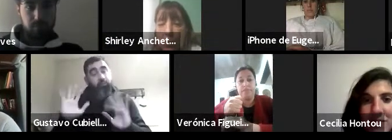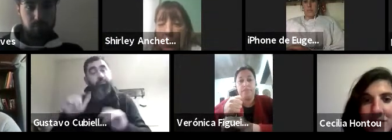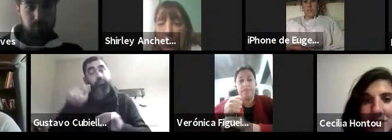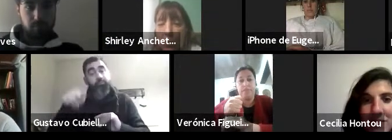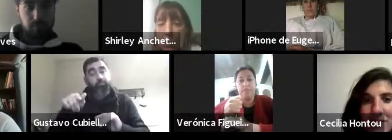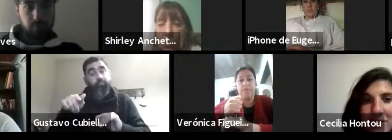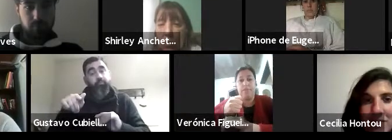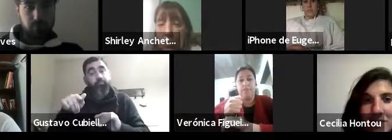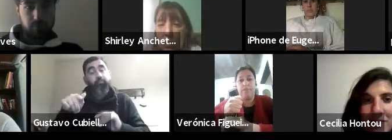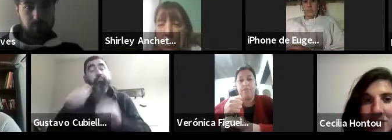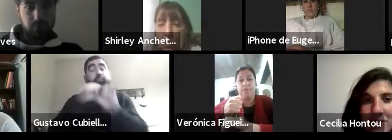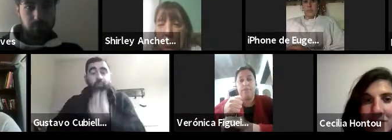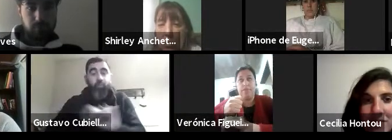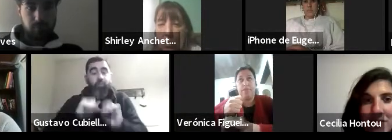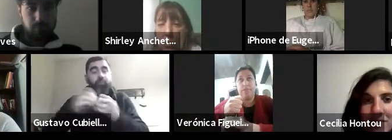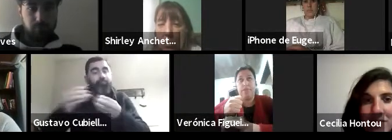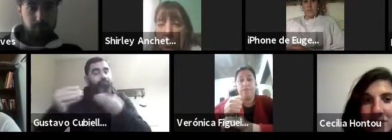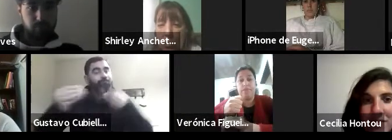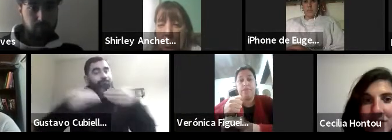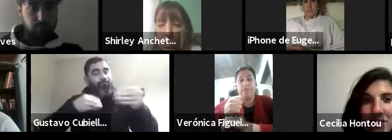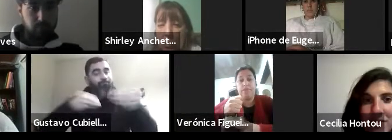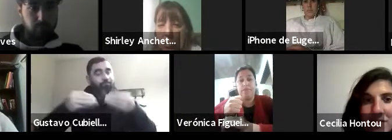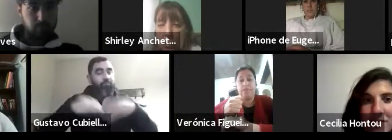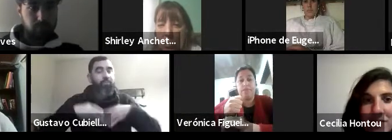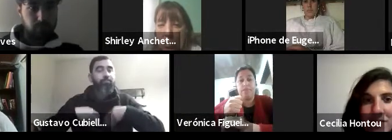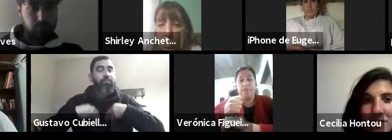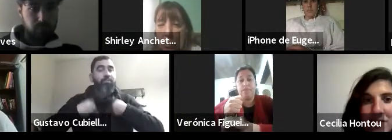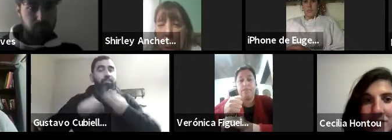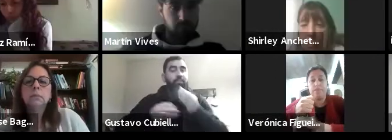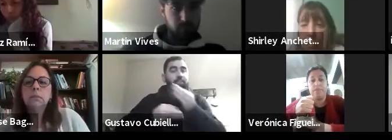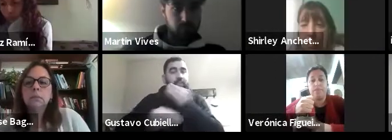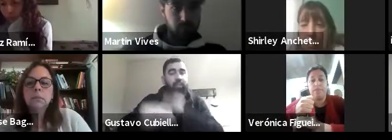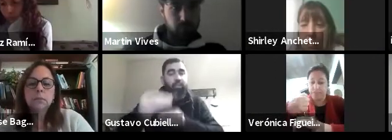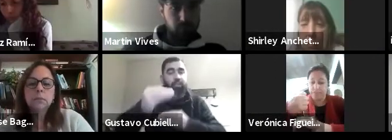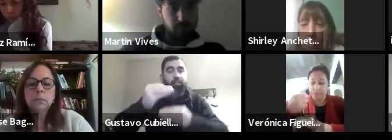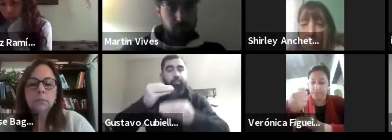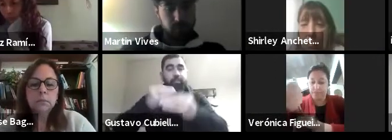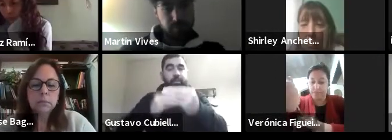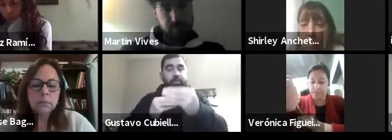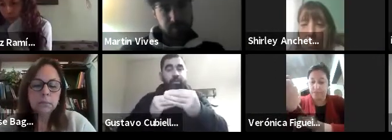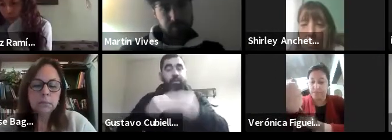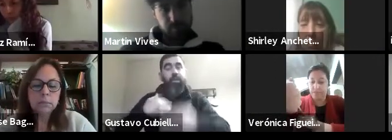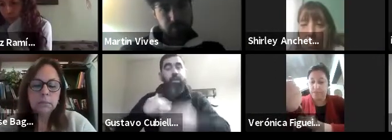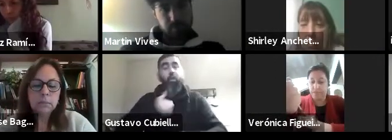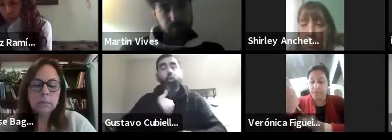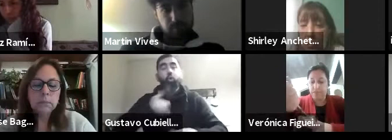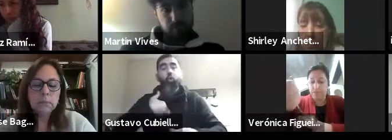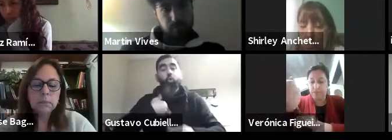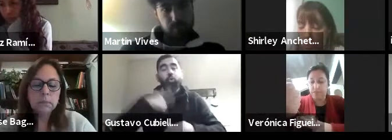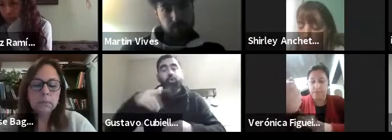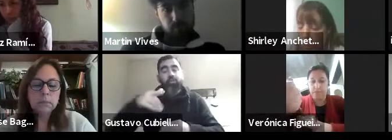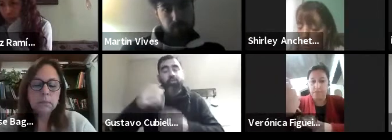la flexibilidad, de la sensibilidad y de la empatía, este rol se construye,